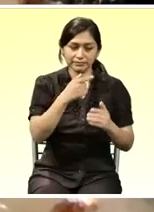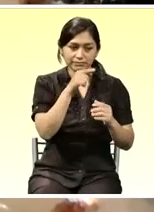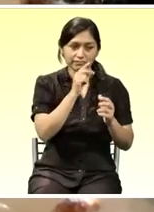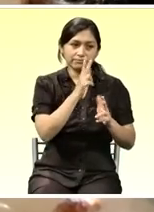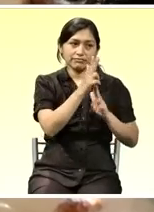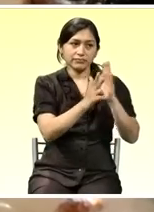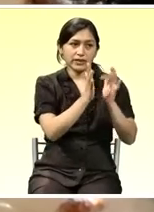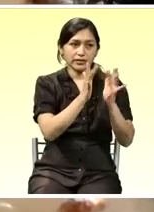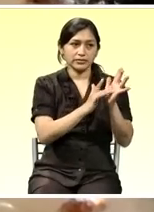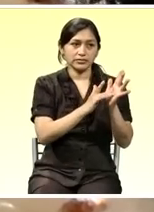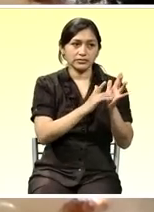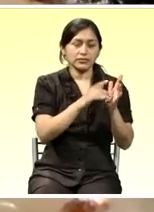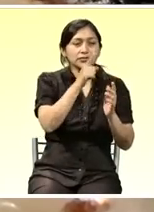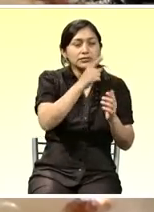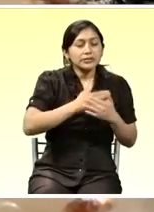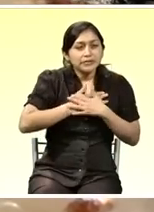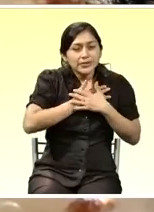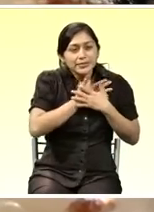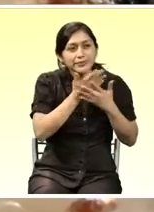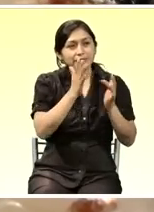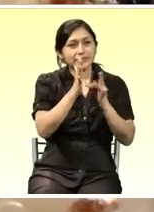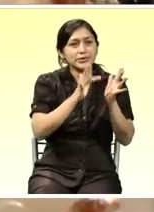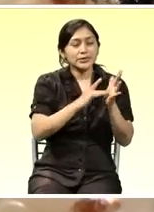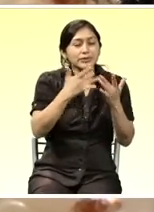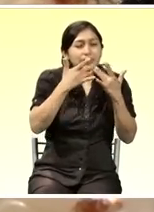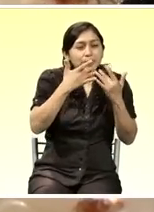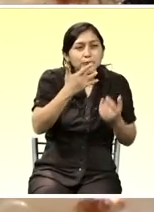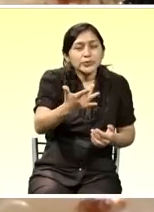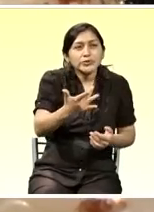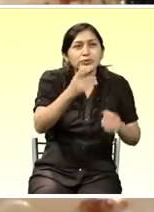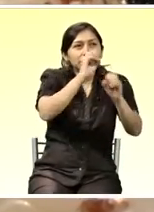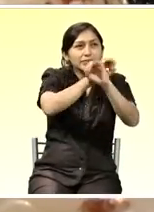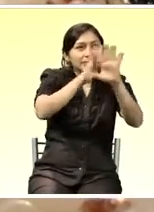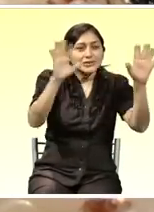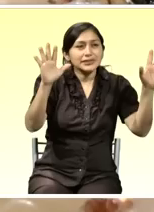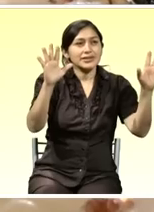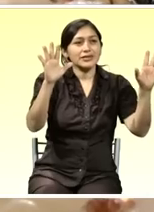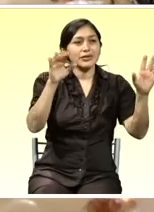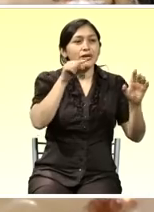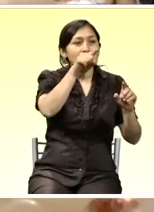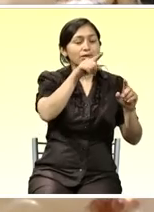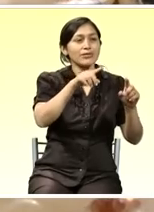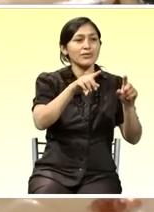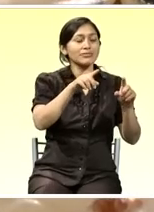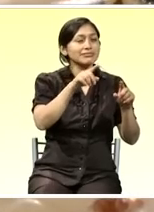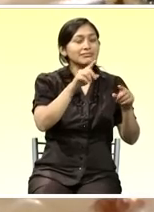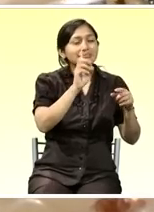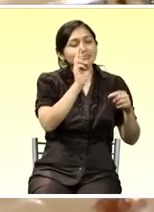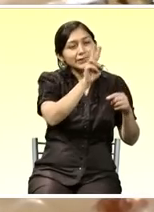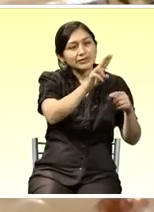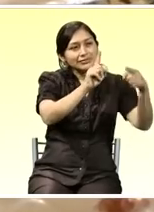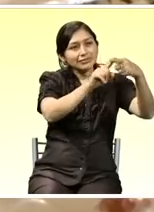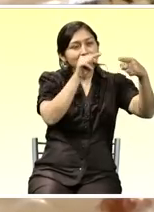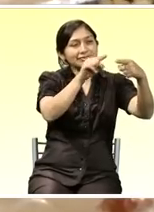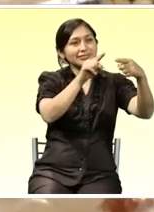Jesús mío, hermosura eterna de la gloria, tú eres mi Dios crucificado y